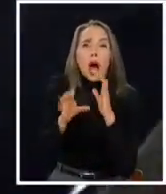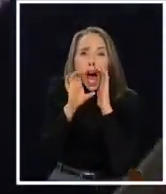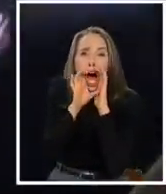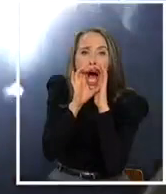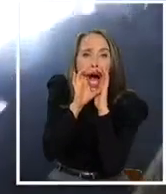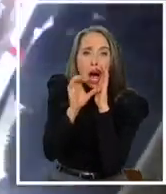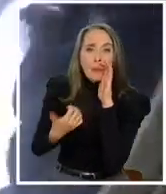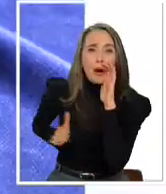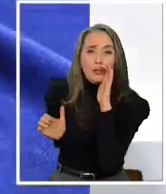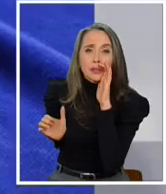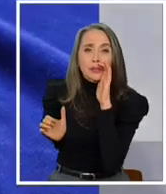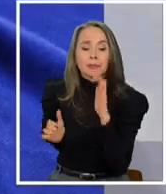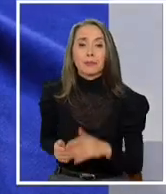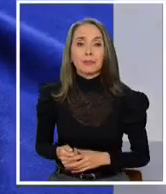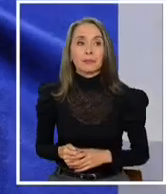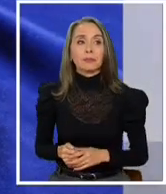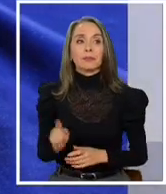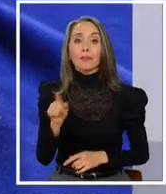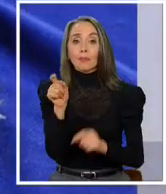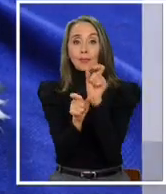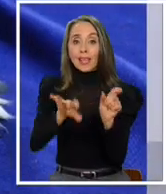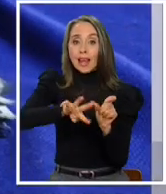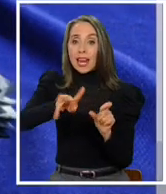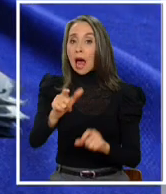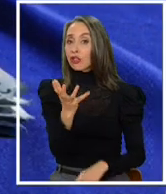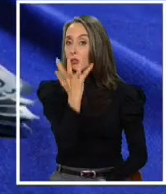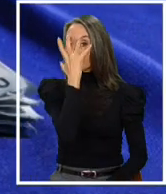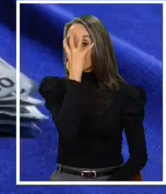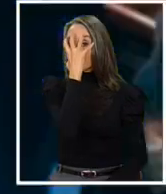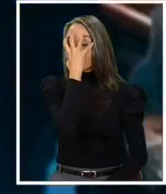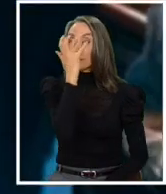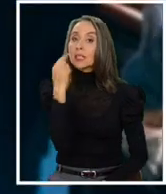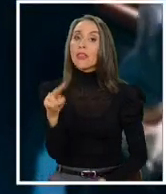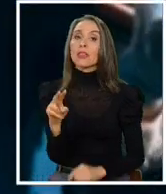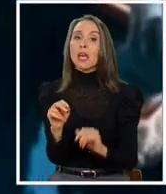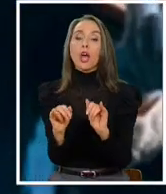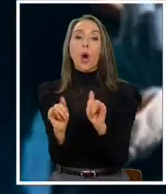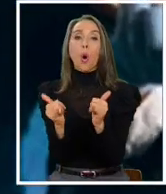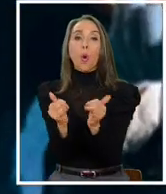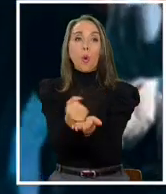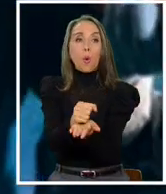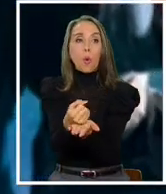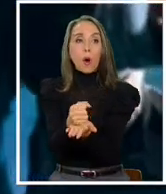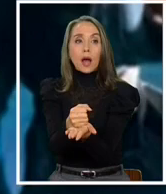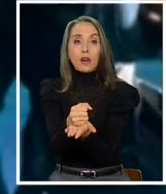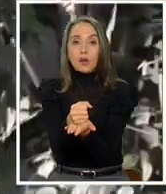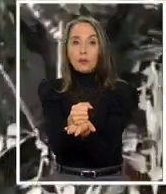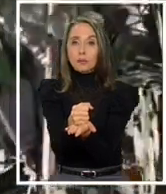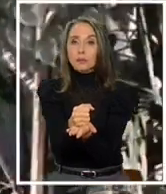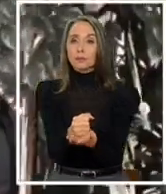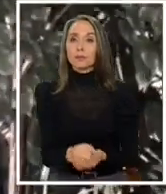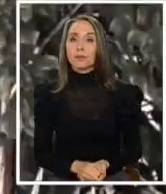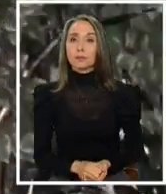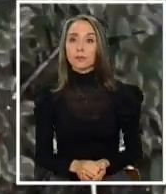¡Sergio! Se cubrían con estas máscaras inspiradas en el videojuego Payday.